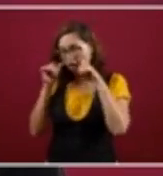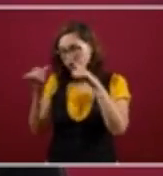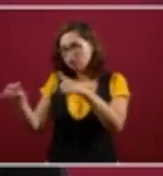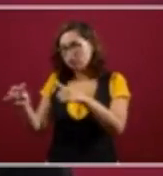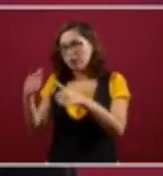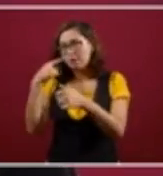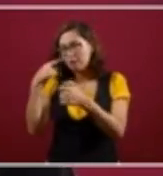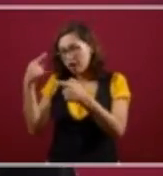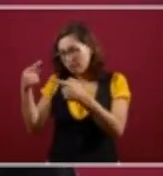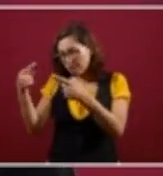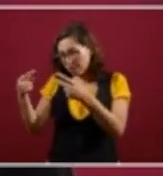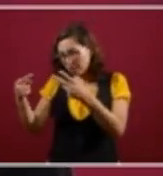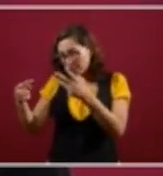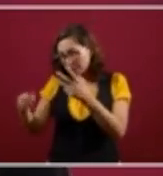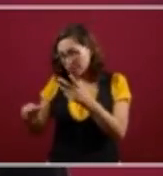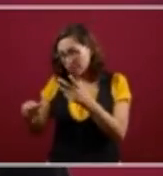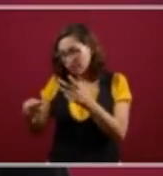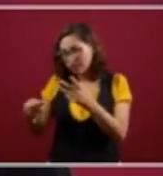a